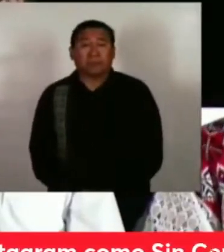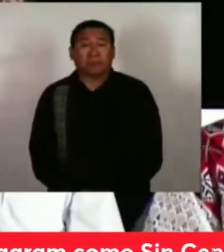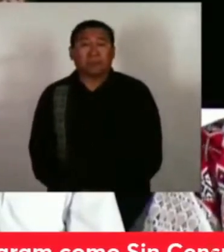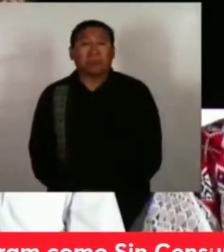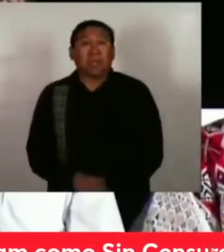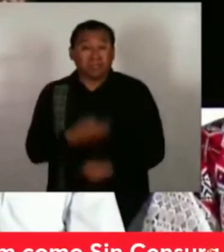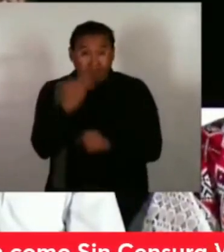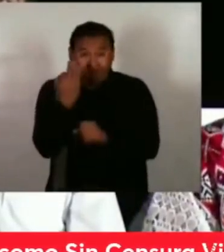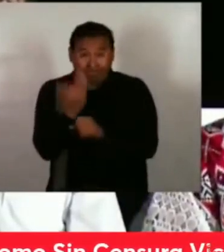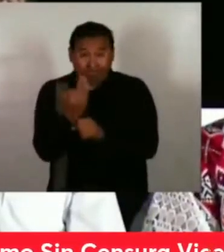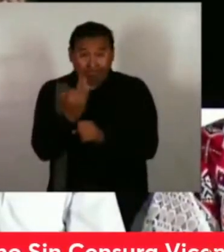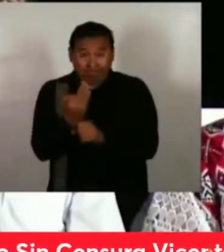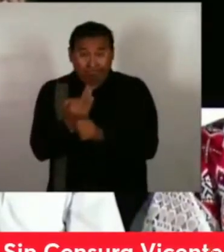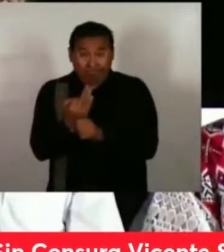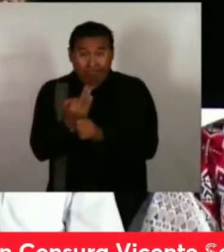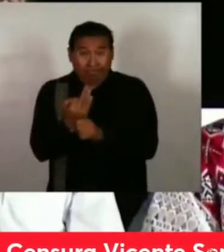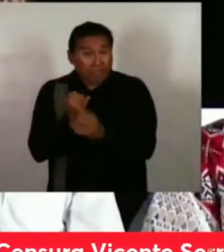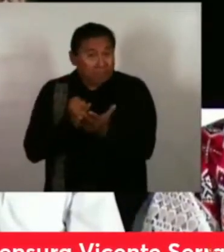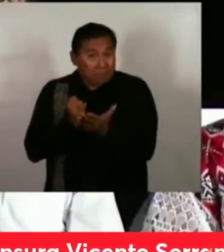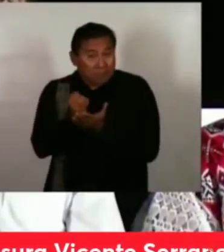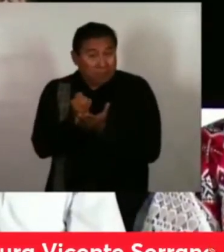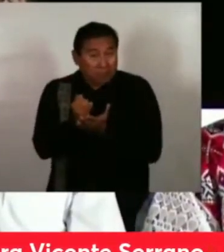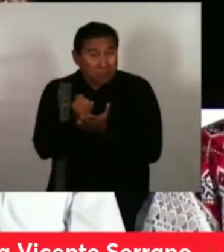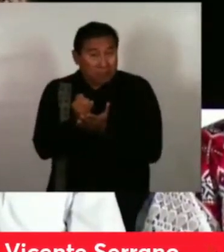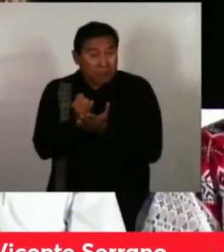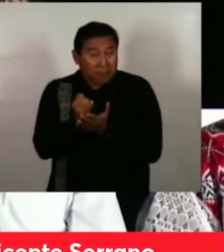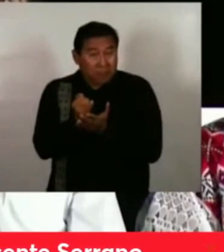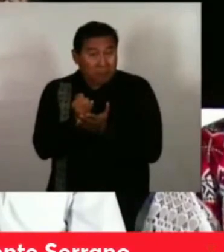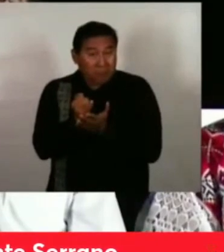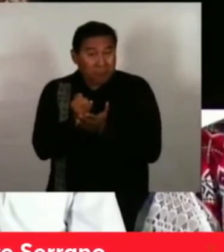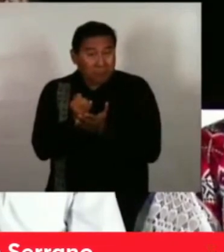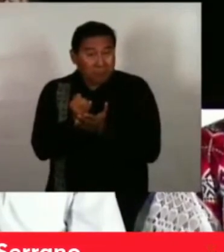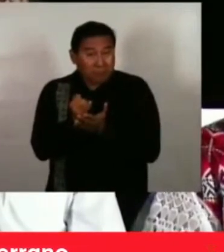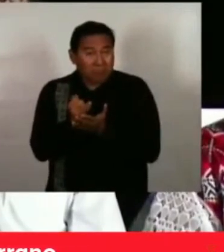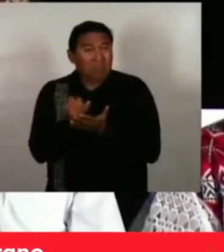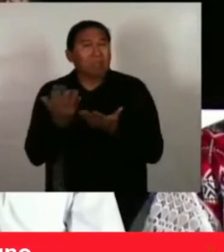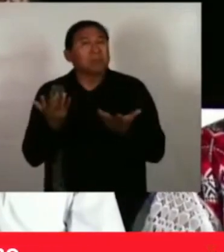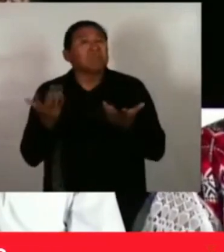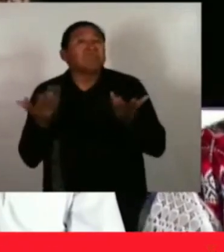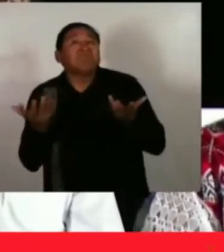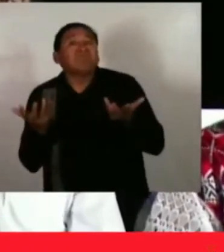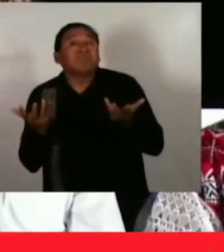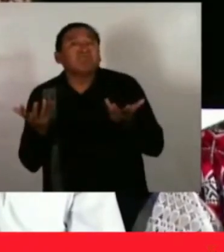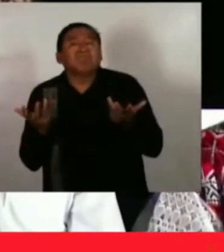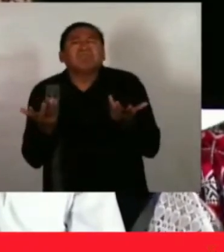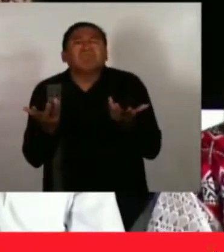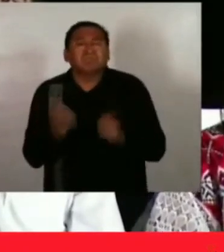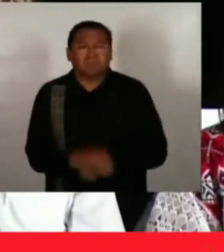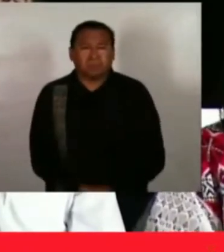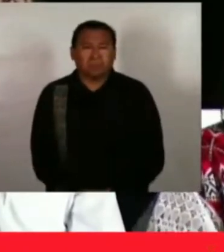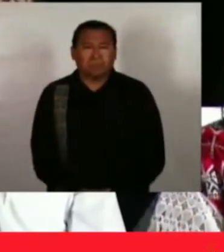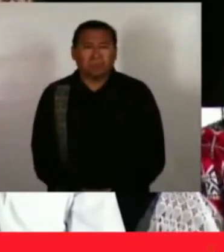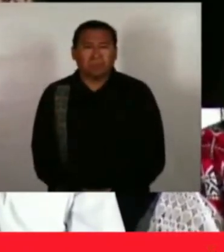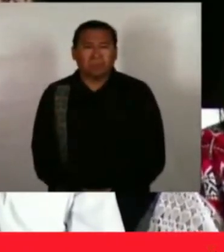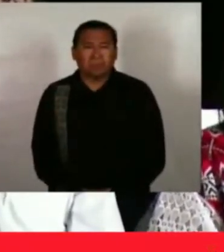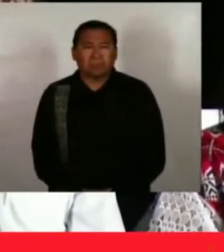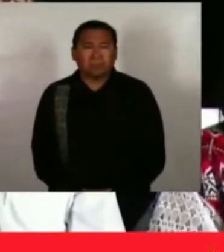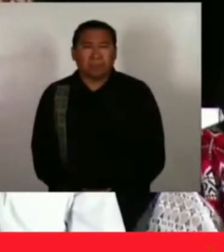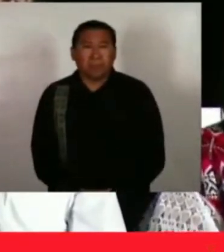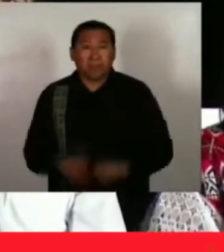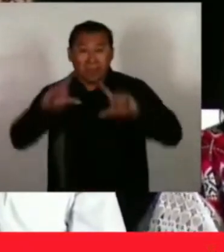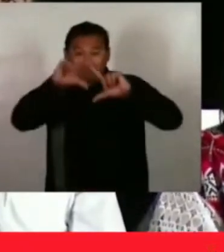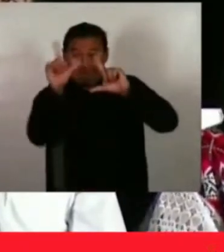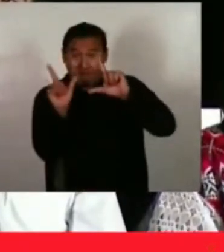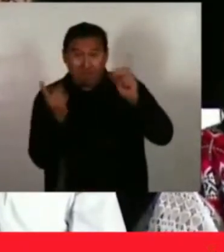Y ahora tenemos que decidir qué vamos a hacer. El pueblo de